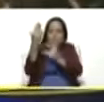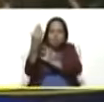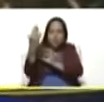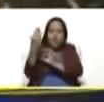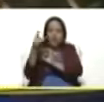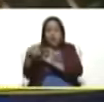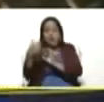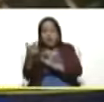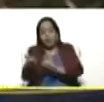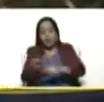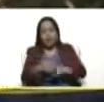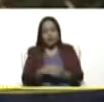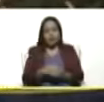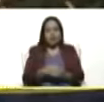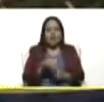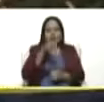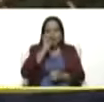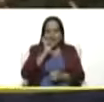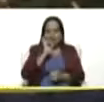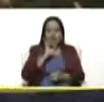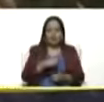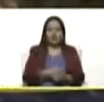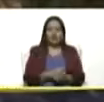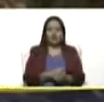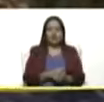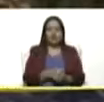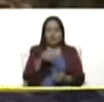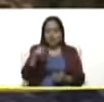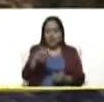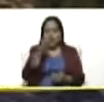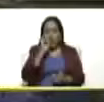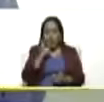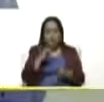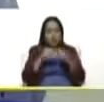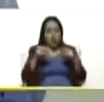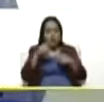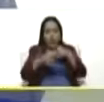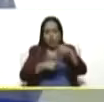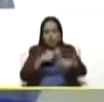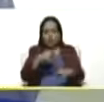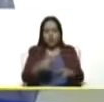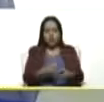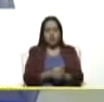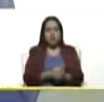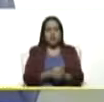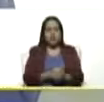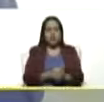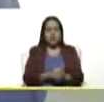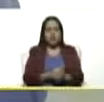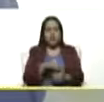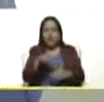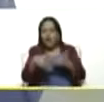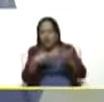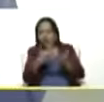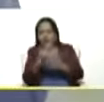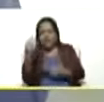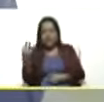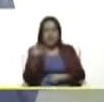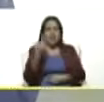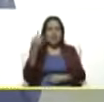sale el café. Así es. Y del café todo un proceso hasta que llega al